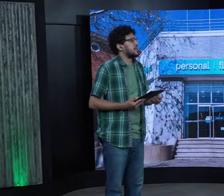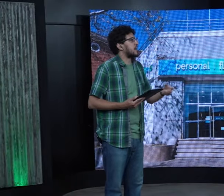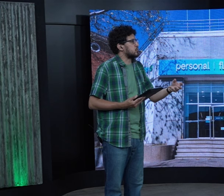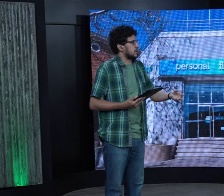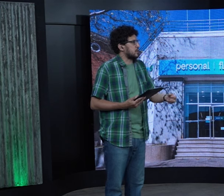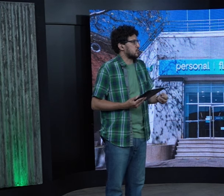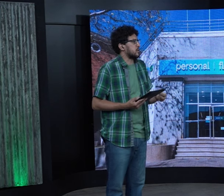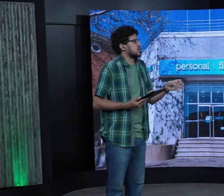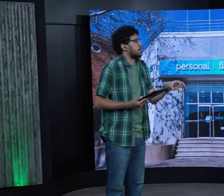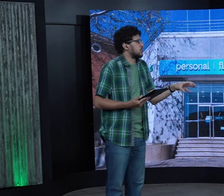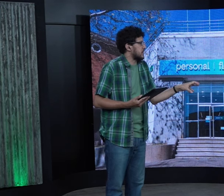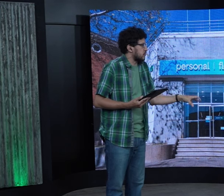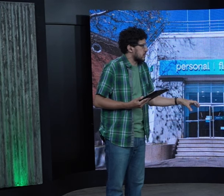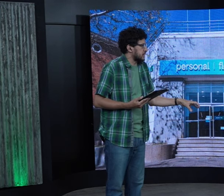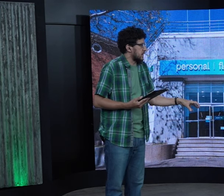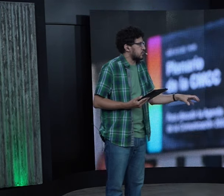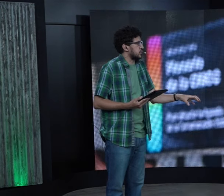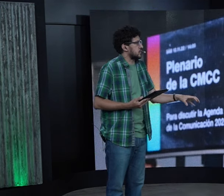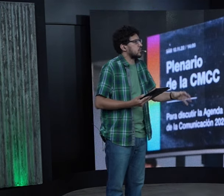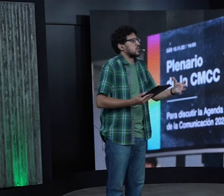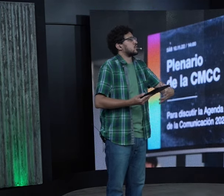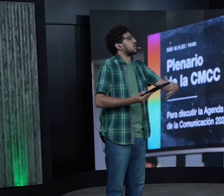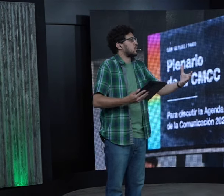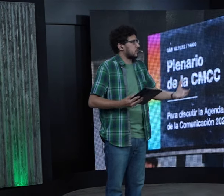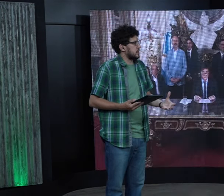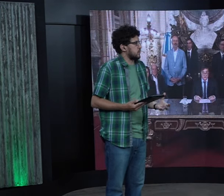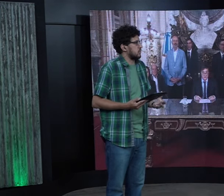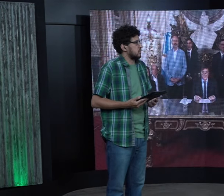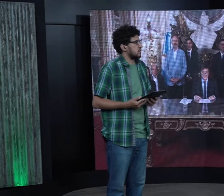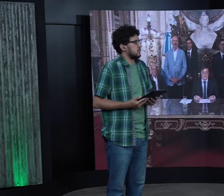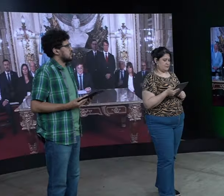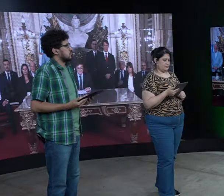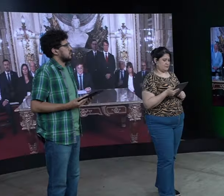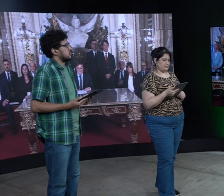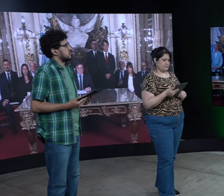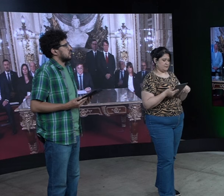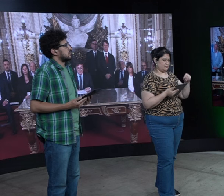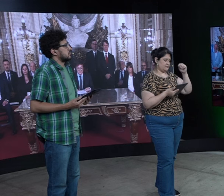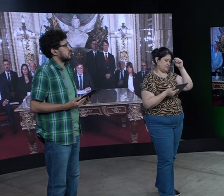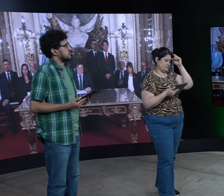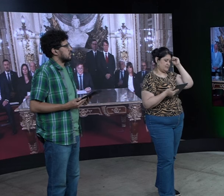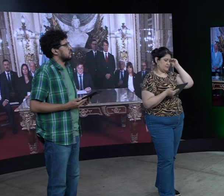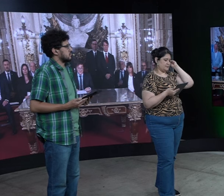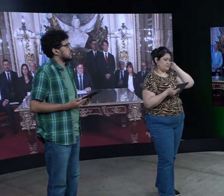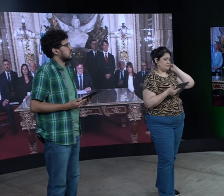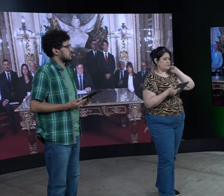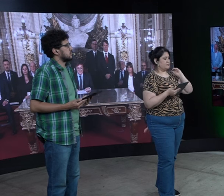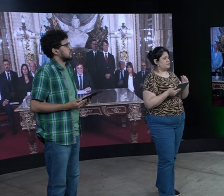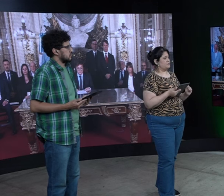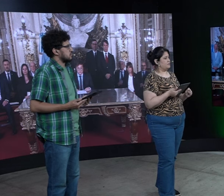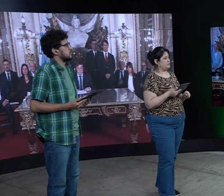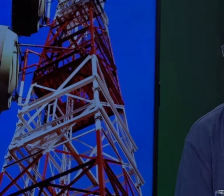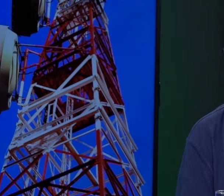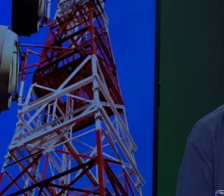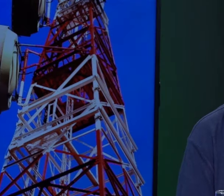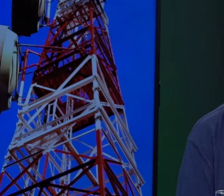la medida cautelar sobre los aspectos ligados solamente a la comunicación o sería sobre todo el DNU? La medida cautelar de los canales de